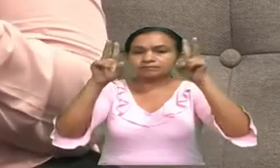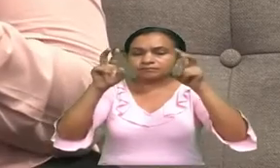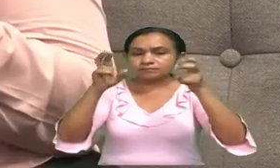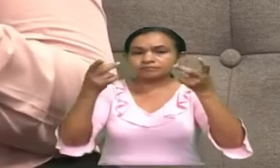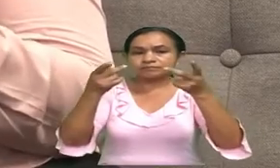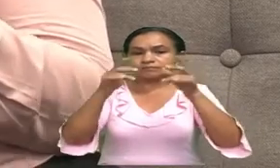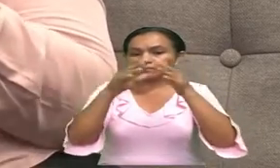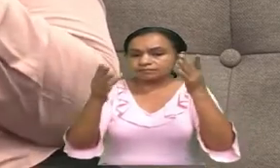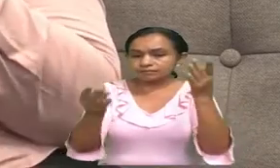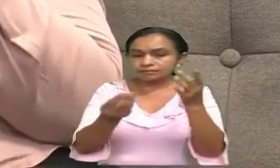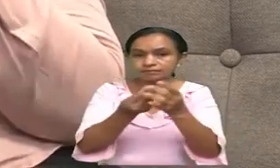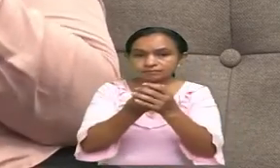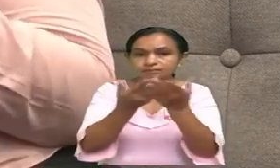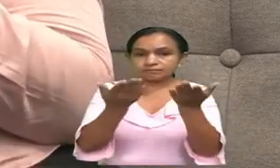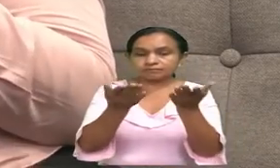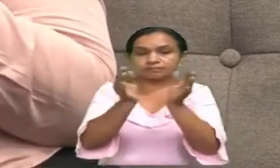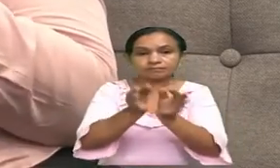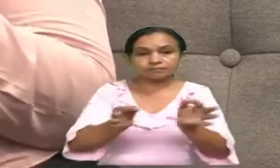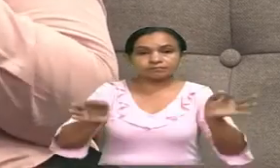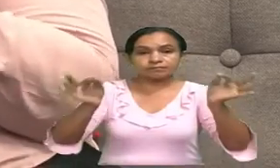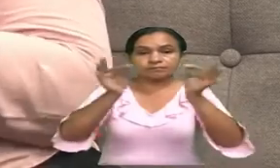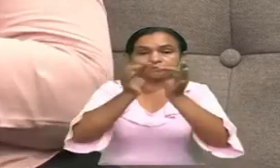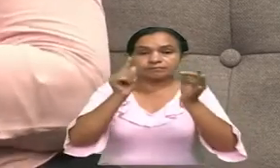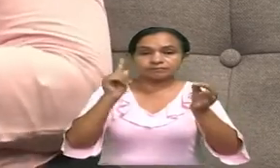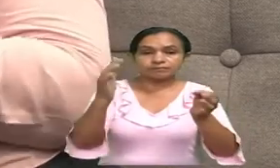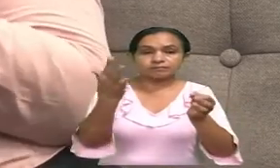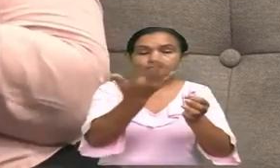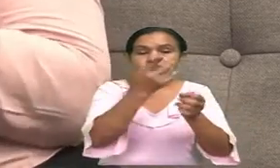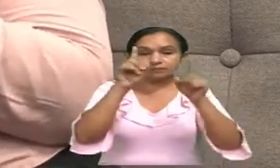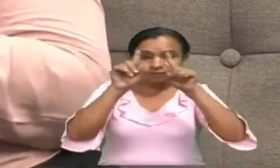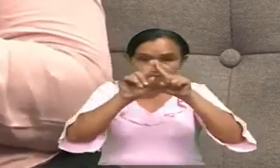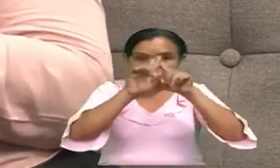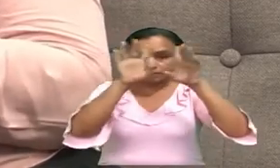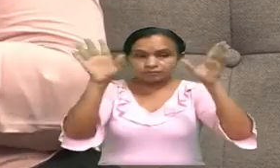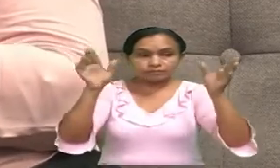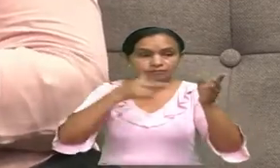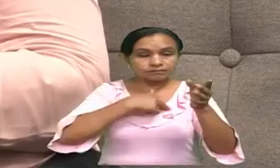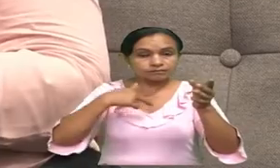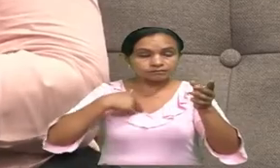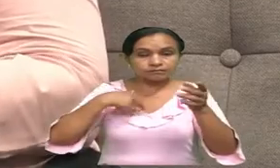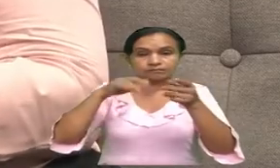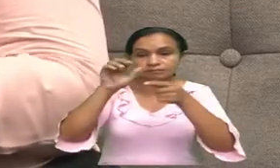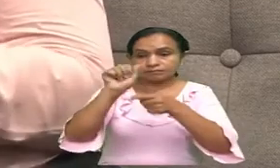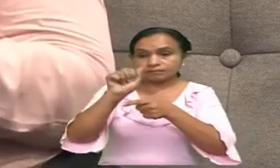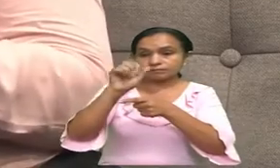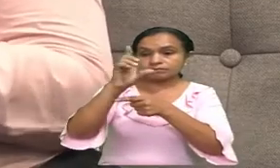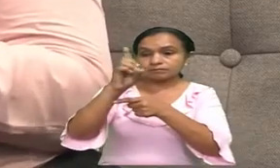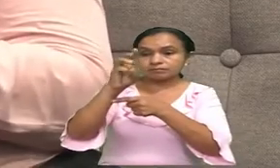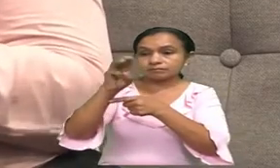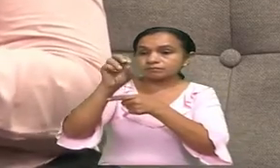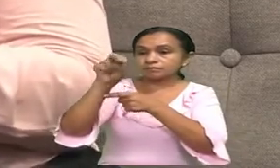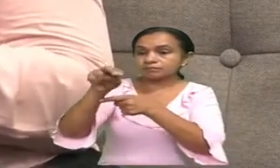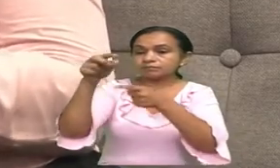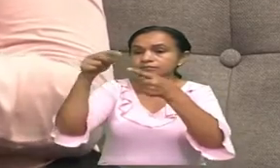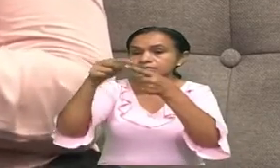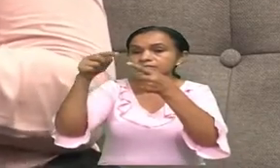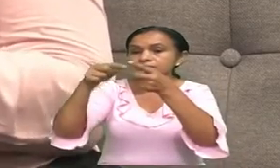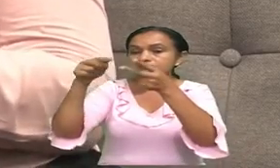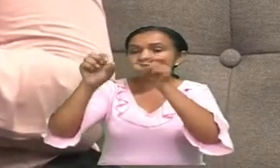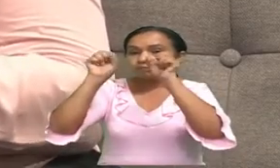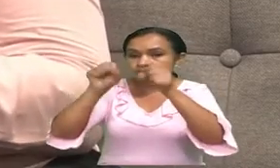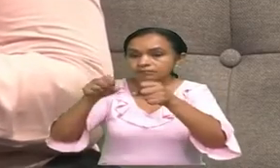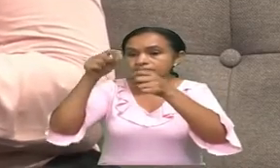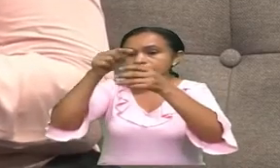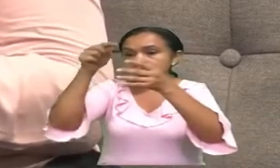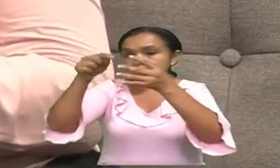o integrales, y lo importante es que nosotros tengamos bien claro que si estamos formando un administrador de empresa, cuáles son las competencias que debe